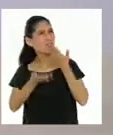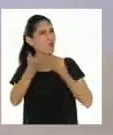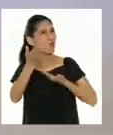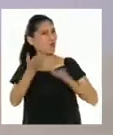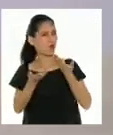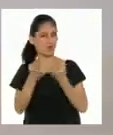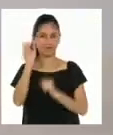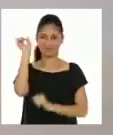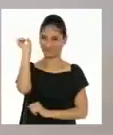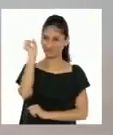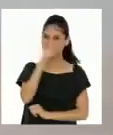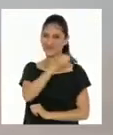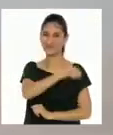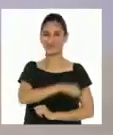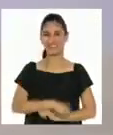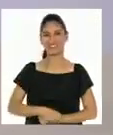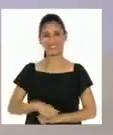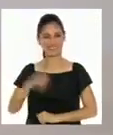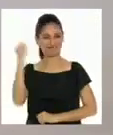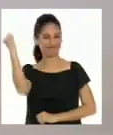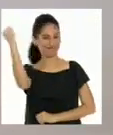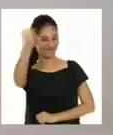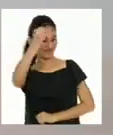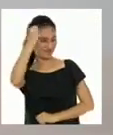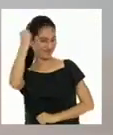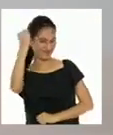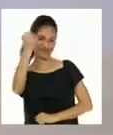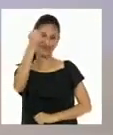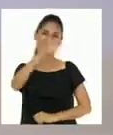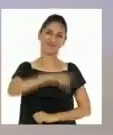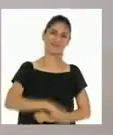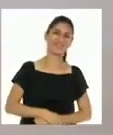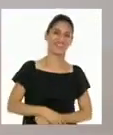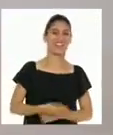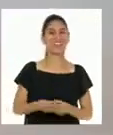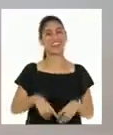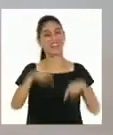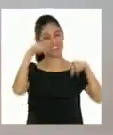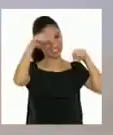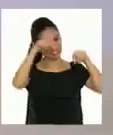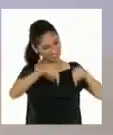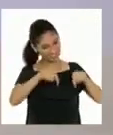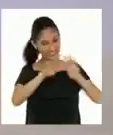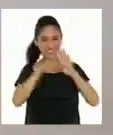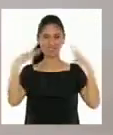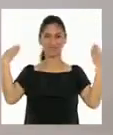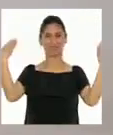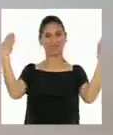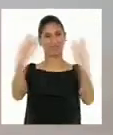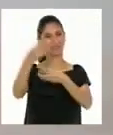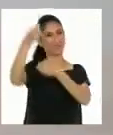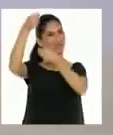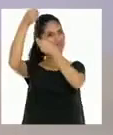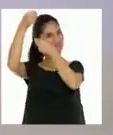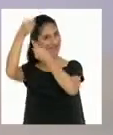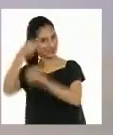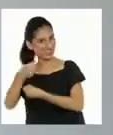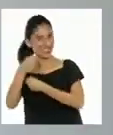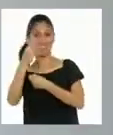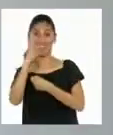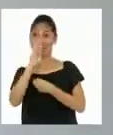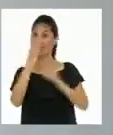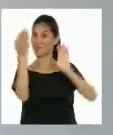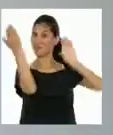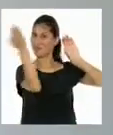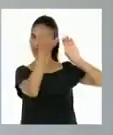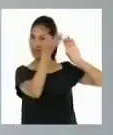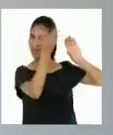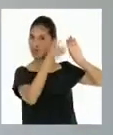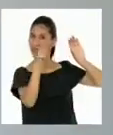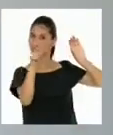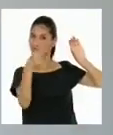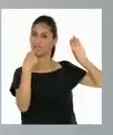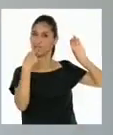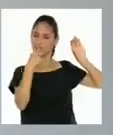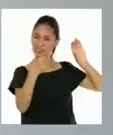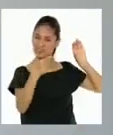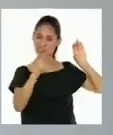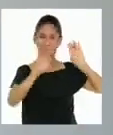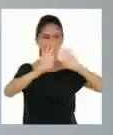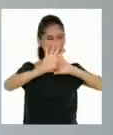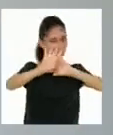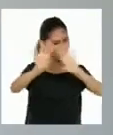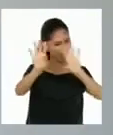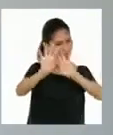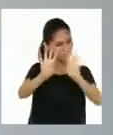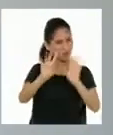sí, Rodrigo, ganaste. Vamos a poner la biblioteca donde tú dijiste. No es donde Rodrigo